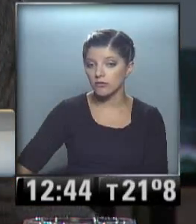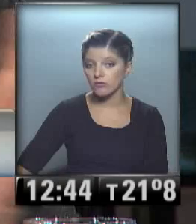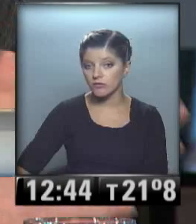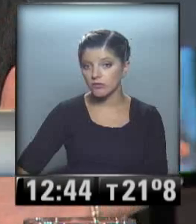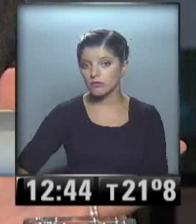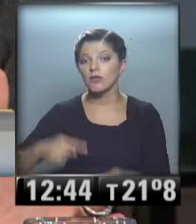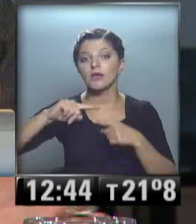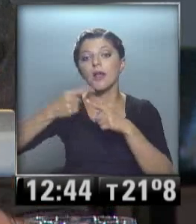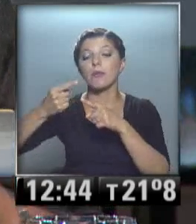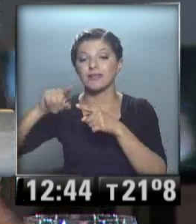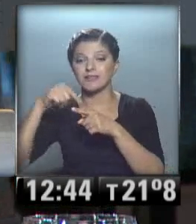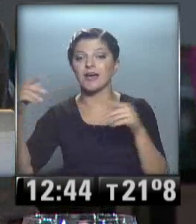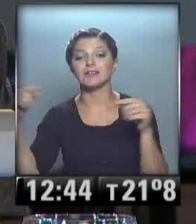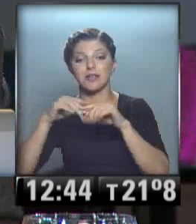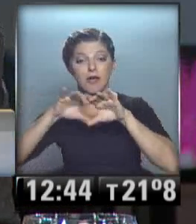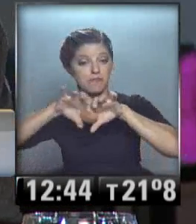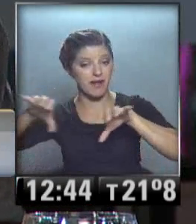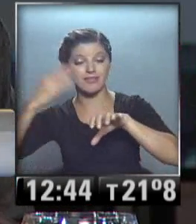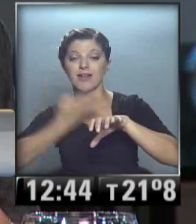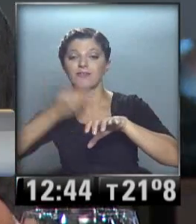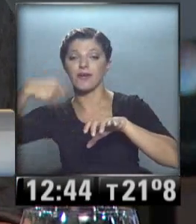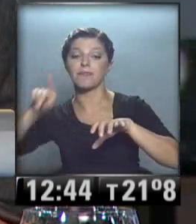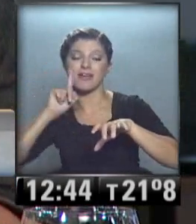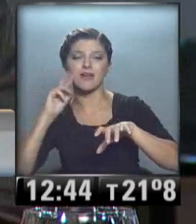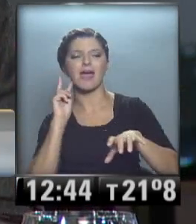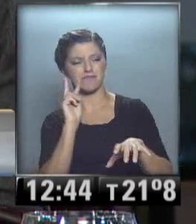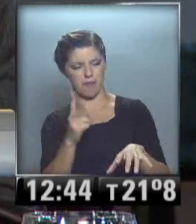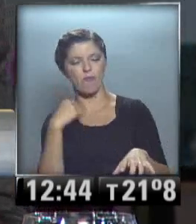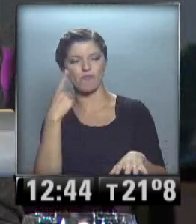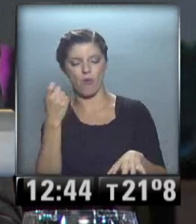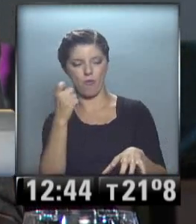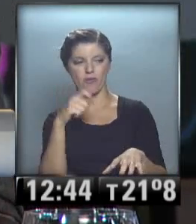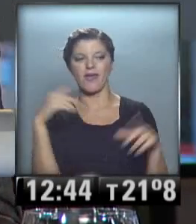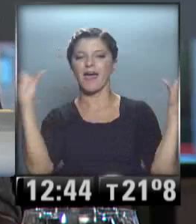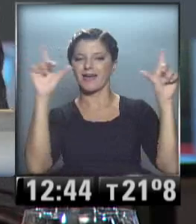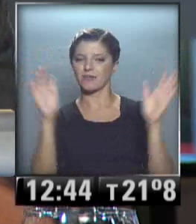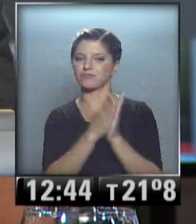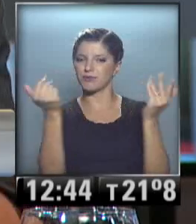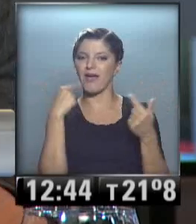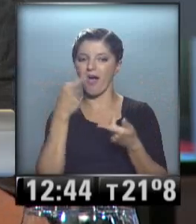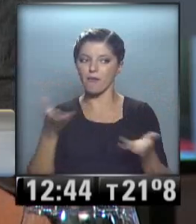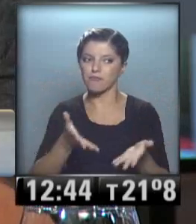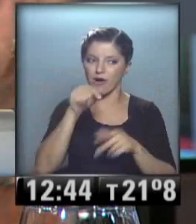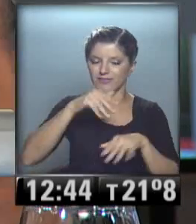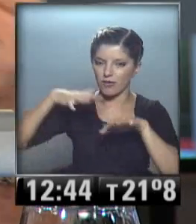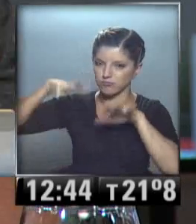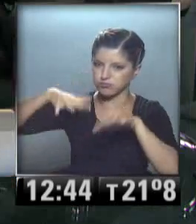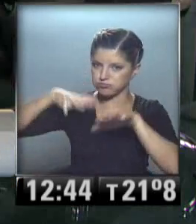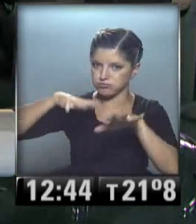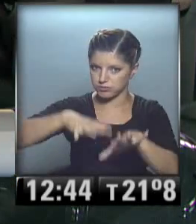no adictas al Fondo Monetario Internacional. Vemos que la prensa facilita y favorece esas manifestaciones. Y estaba